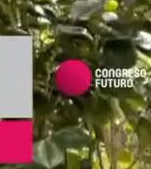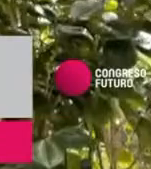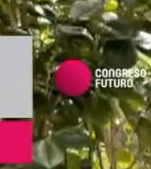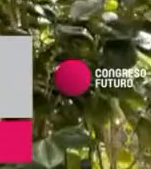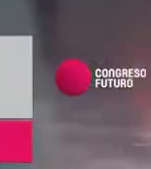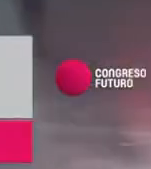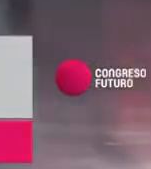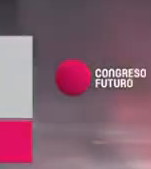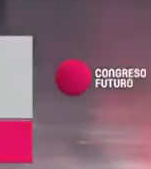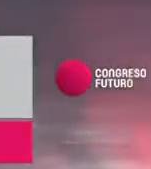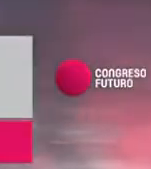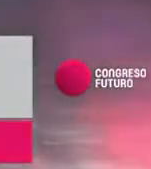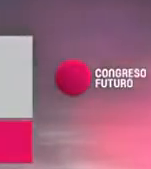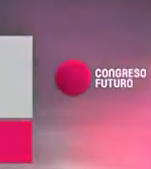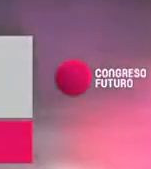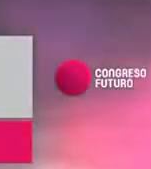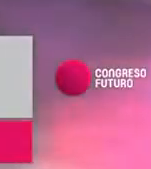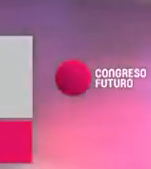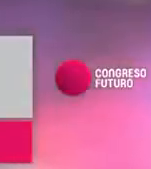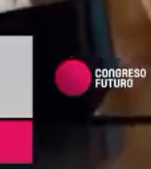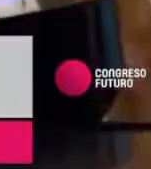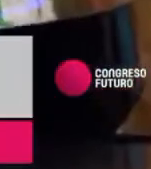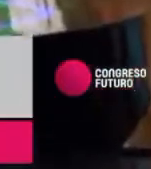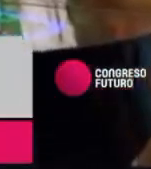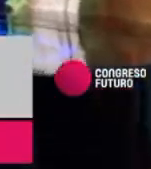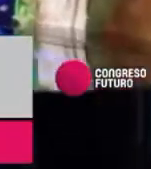puntos de contacto.